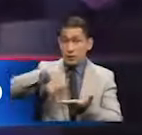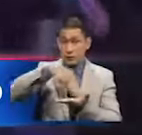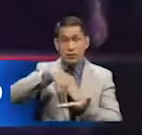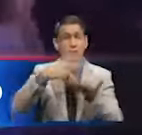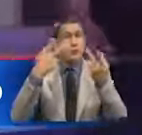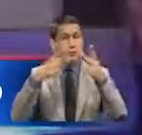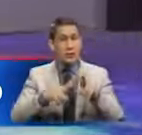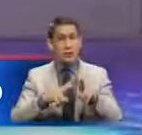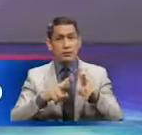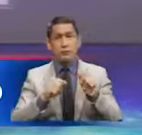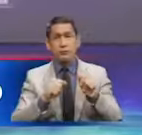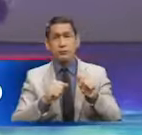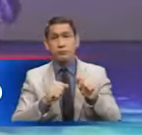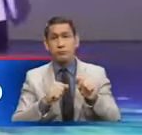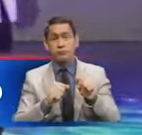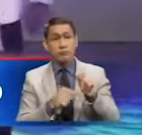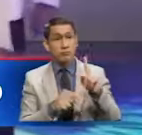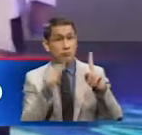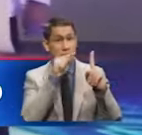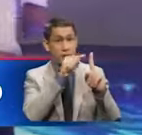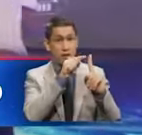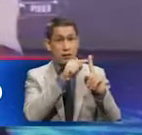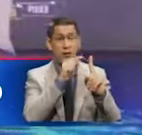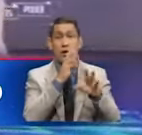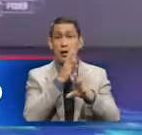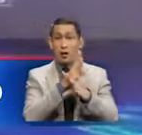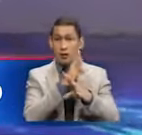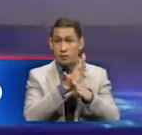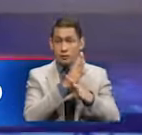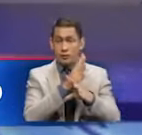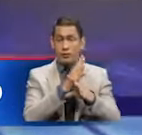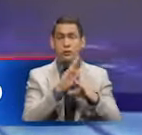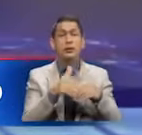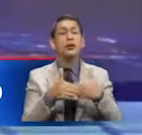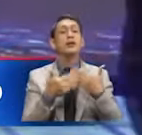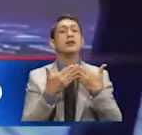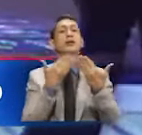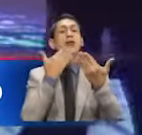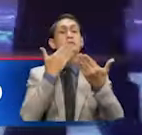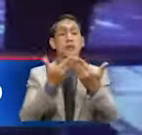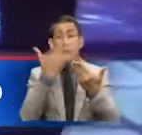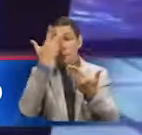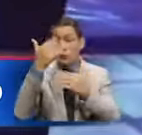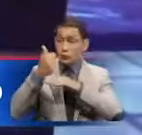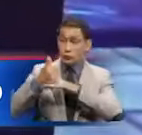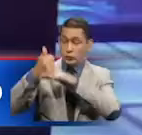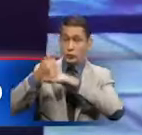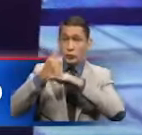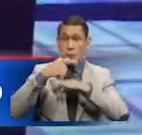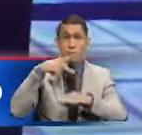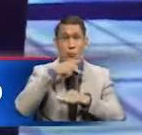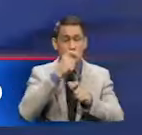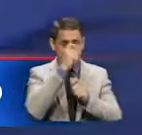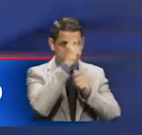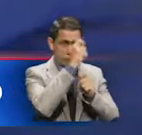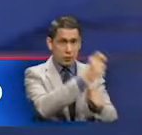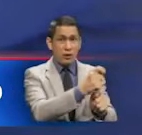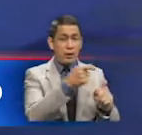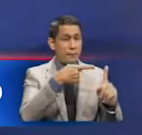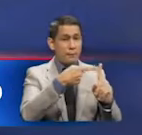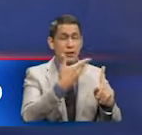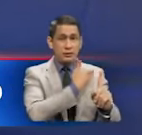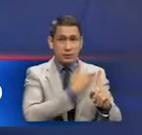destacado, entre otras situaciones, pues que agradece la condecoración que recibió por parte del